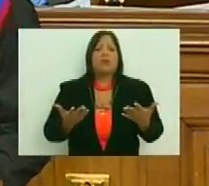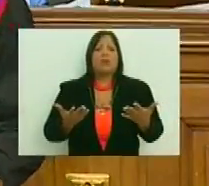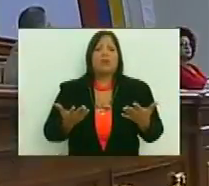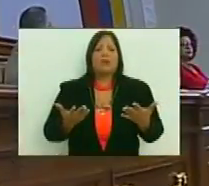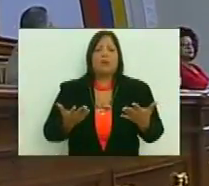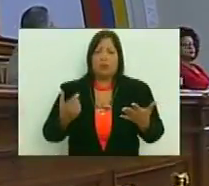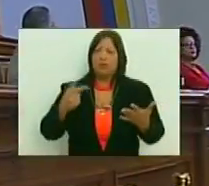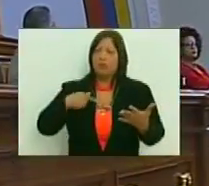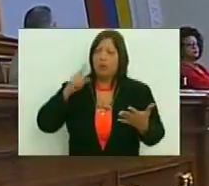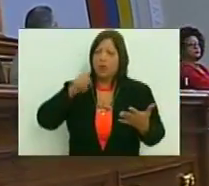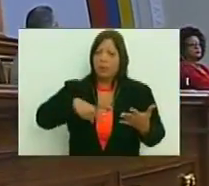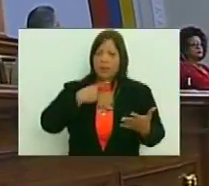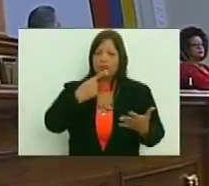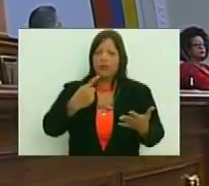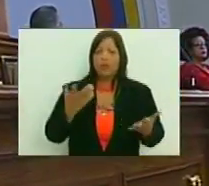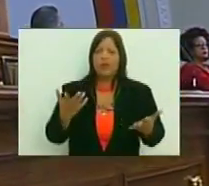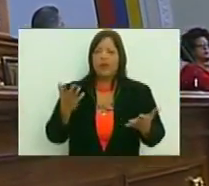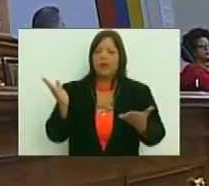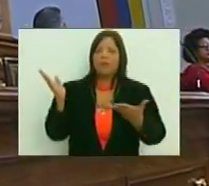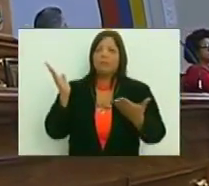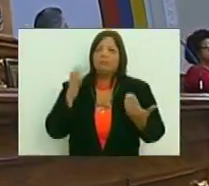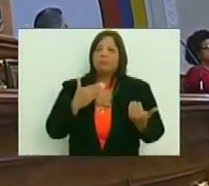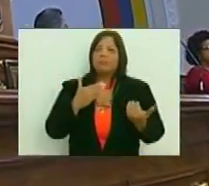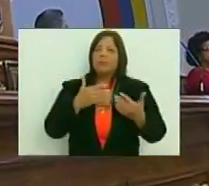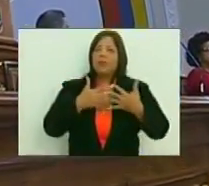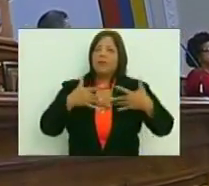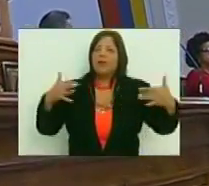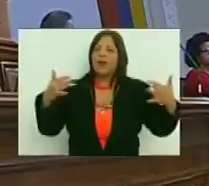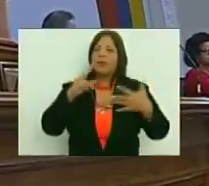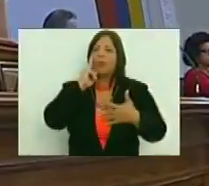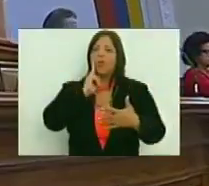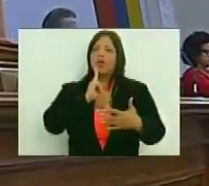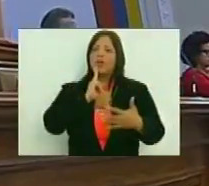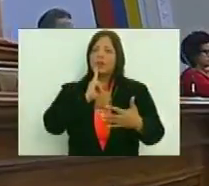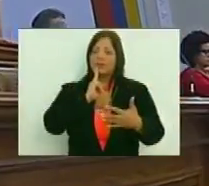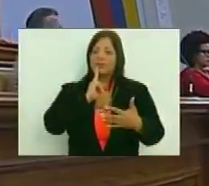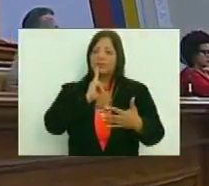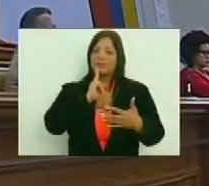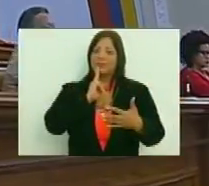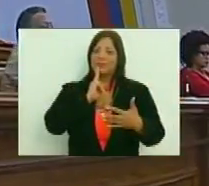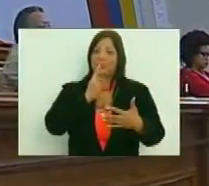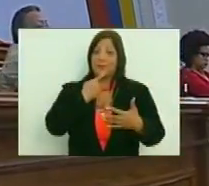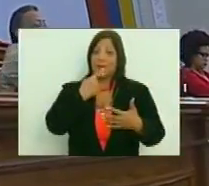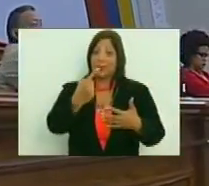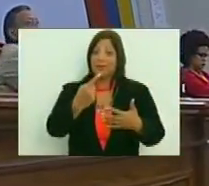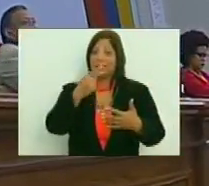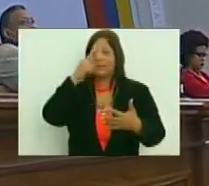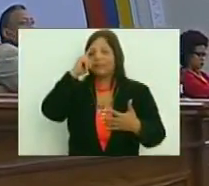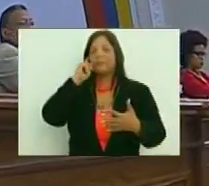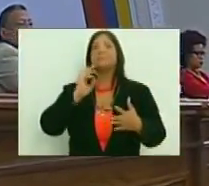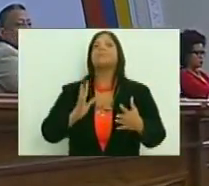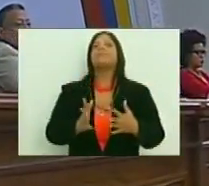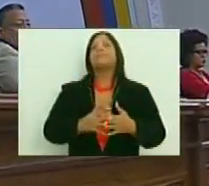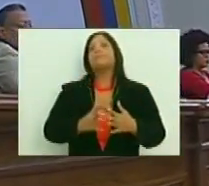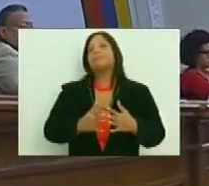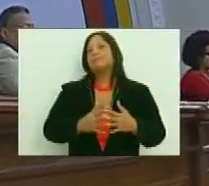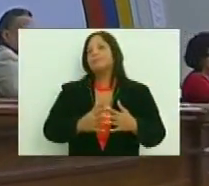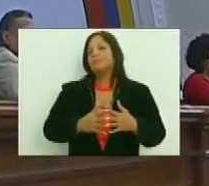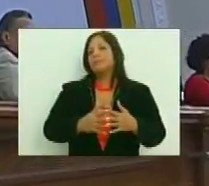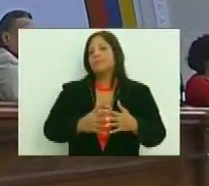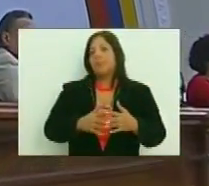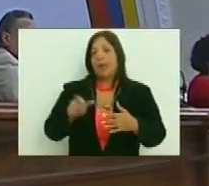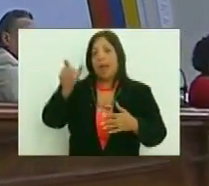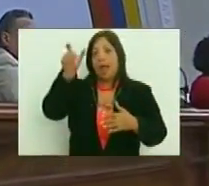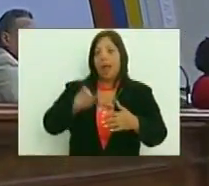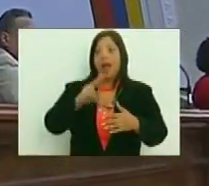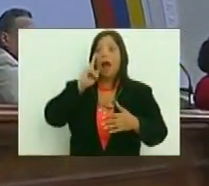Y yo también quiero traer a colación una frase de Bolívar donde decía que a él,